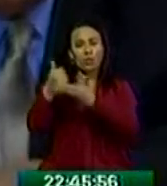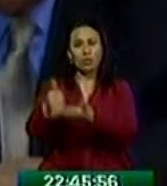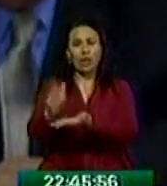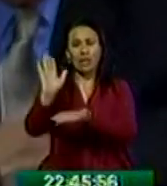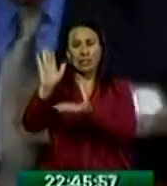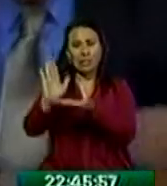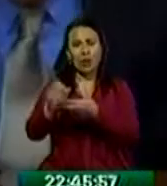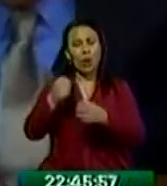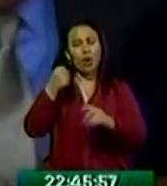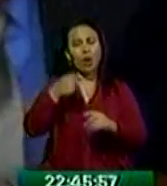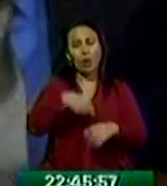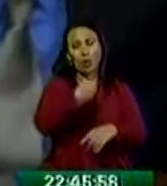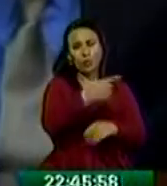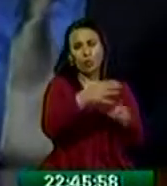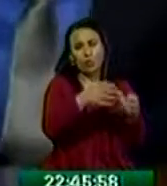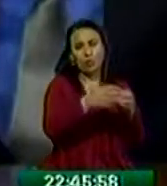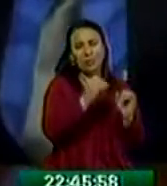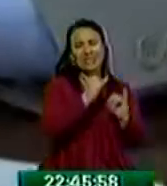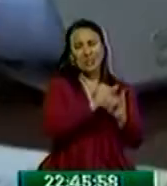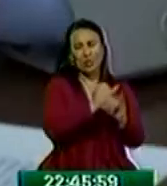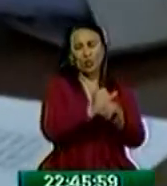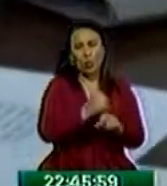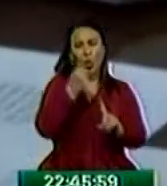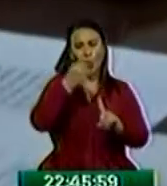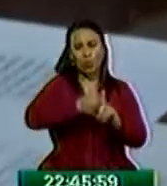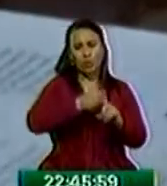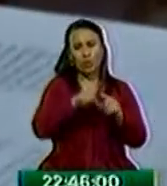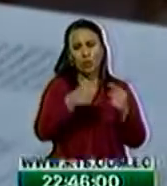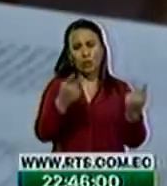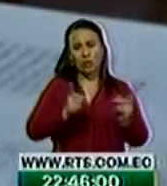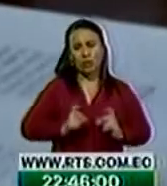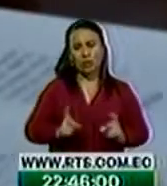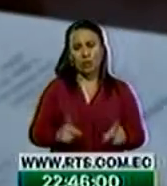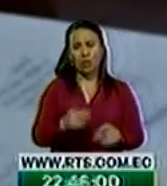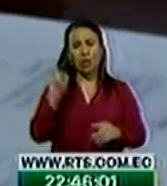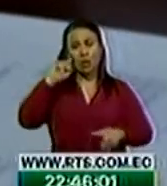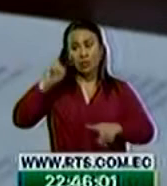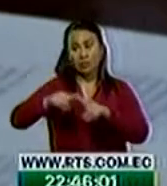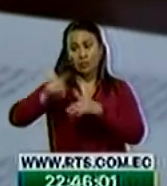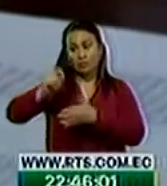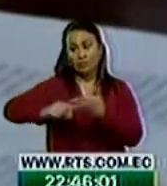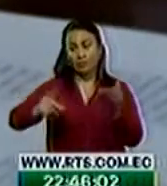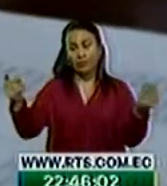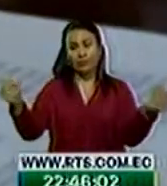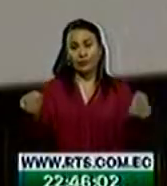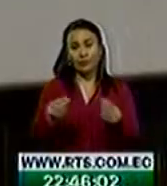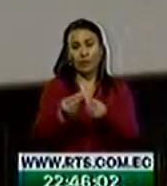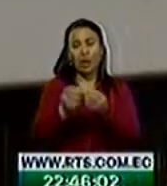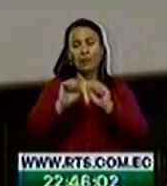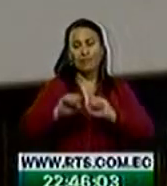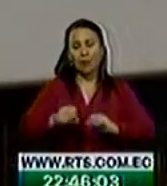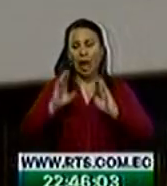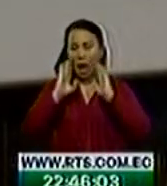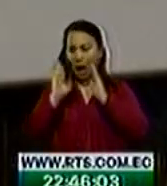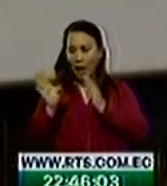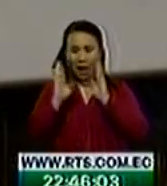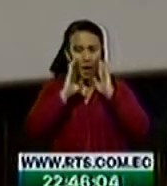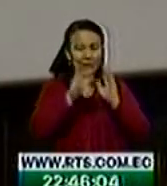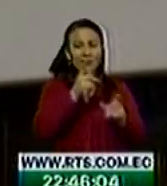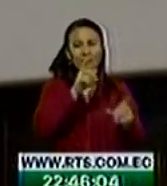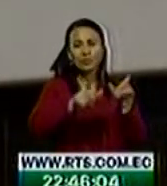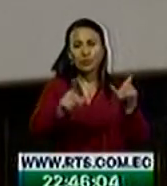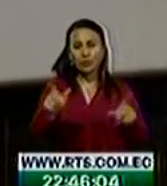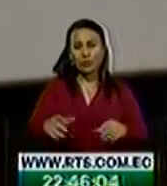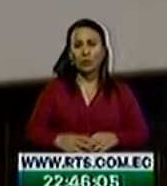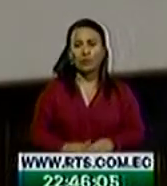la Sociedad de Lucha contra el Cáncer Solca firmaron un acta de conciliación de cuentas que garantiza la atención a los pacientes